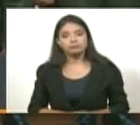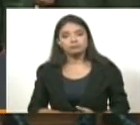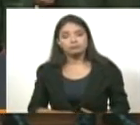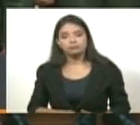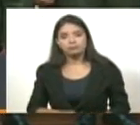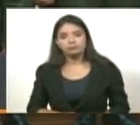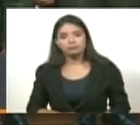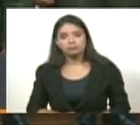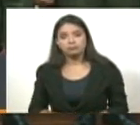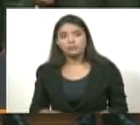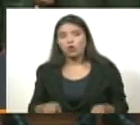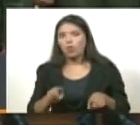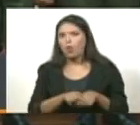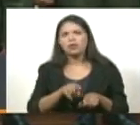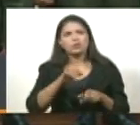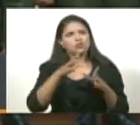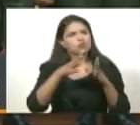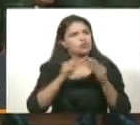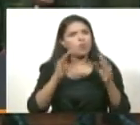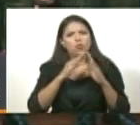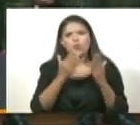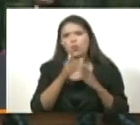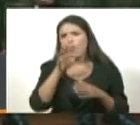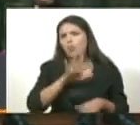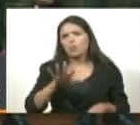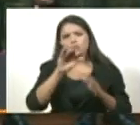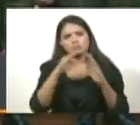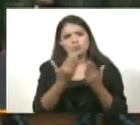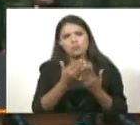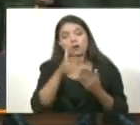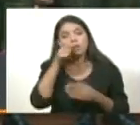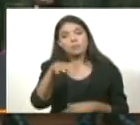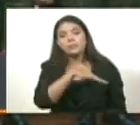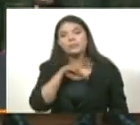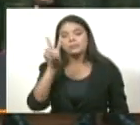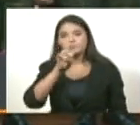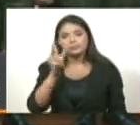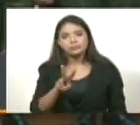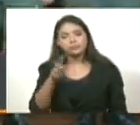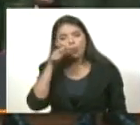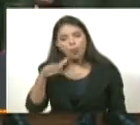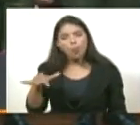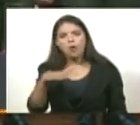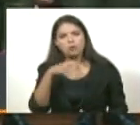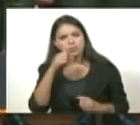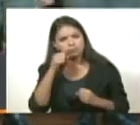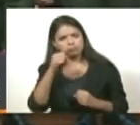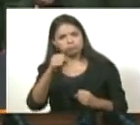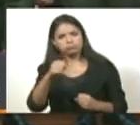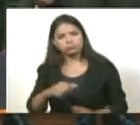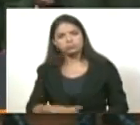así como son sagrados todos los pueblos en el mundo. El pueblo de Venezuela es un pueblo heroico,